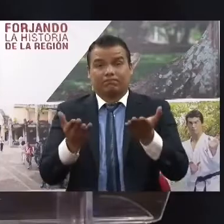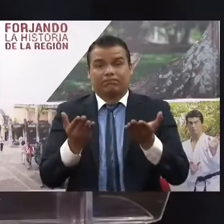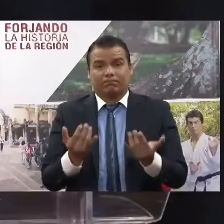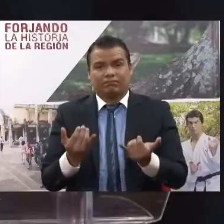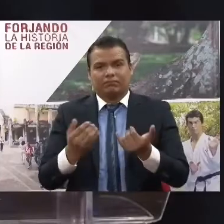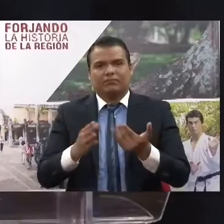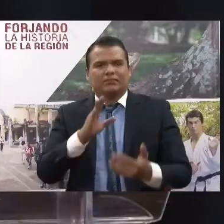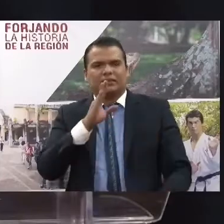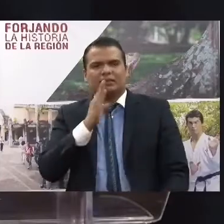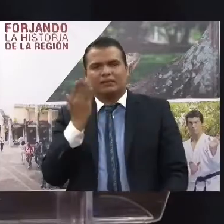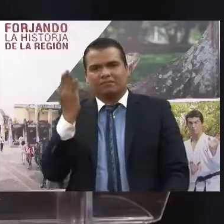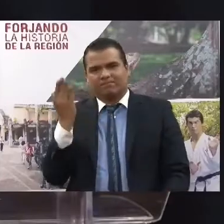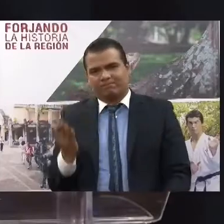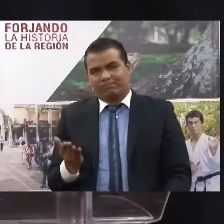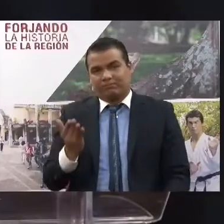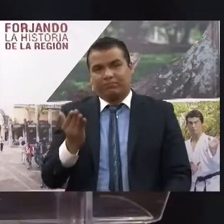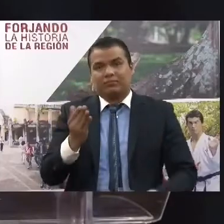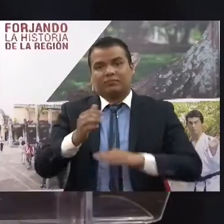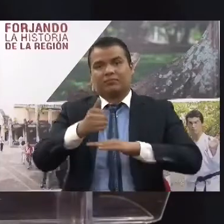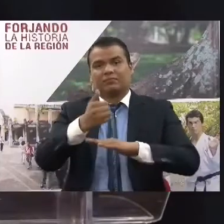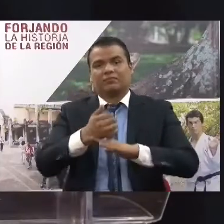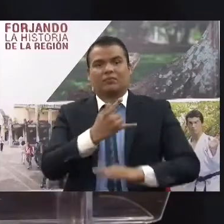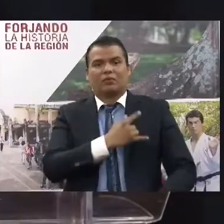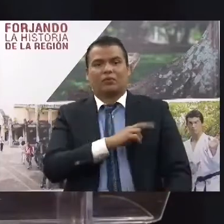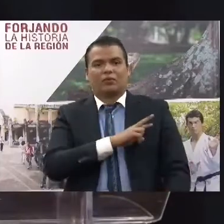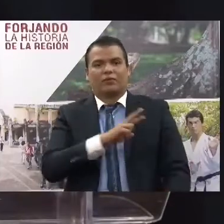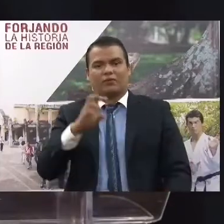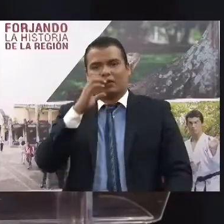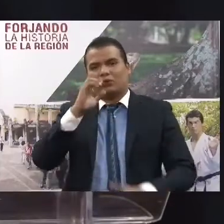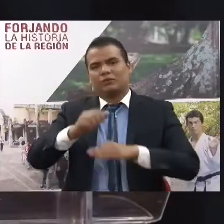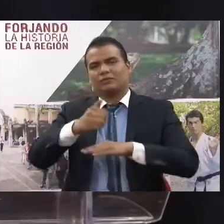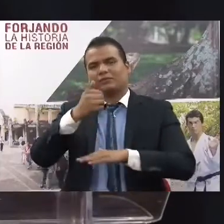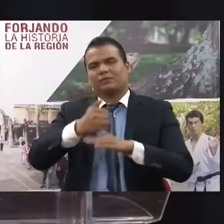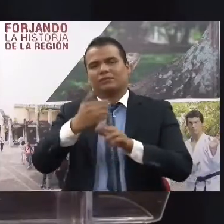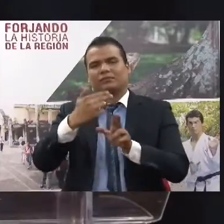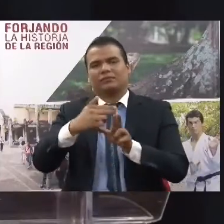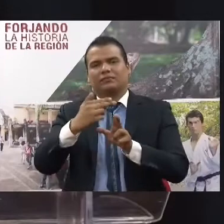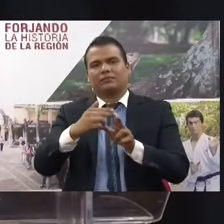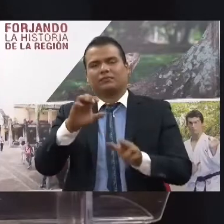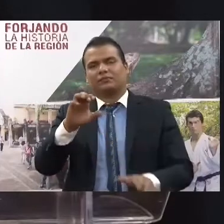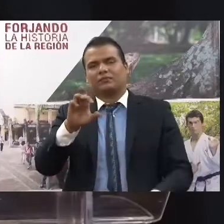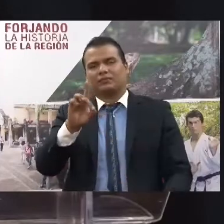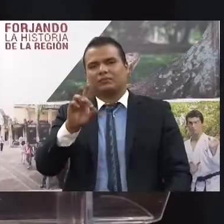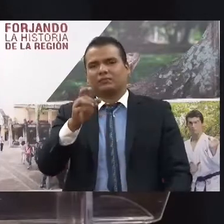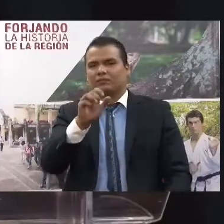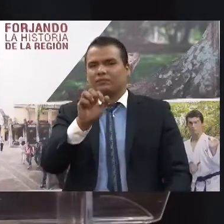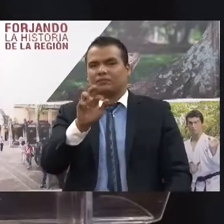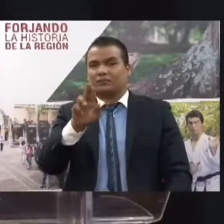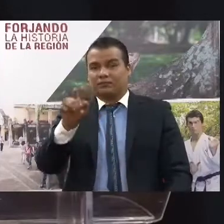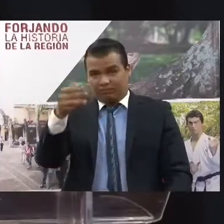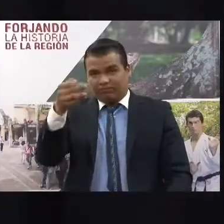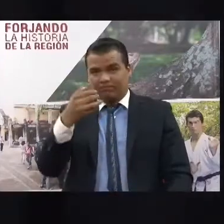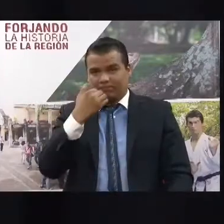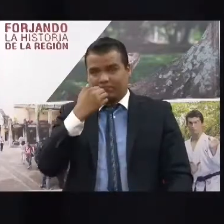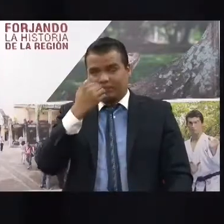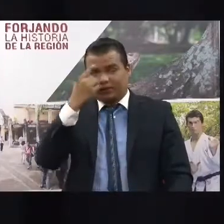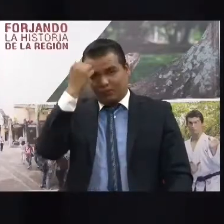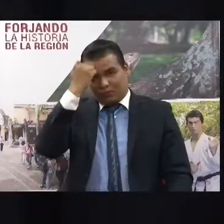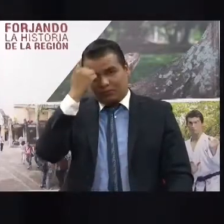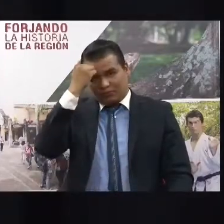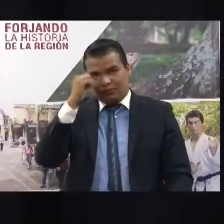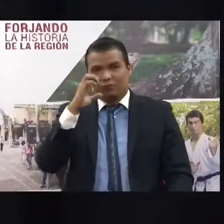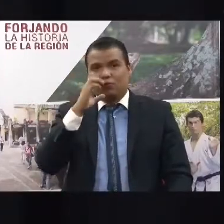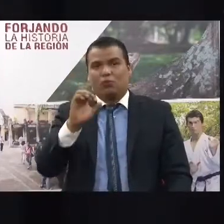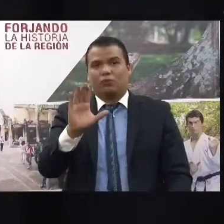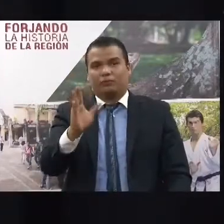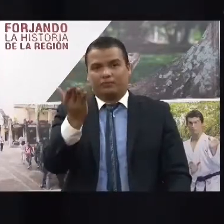se dirige a todos ustedes el señor rector de la Universidad del Valle, profesor Edgar Varela Barrios.